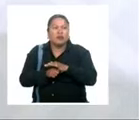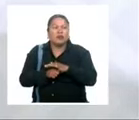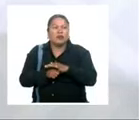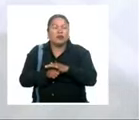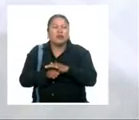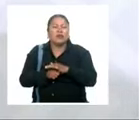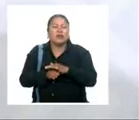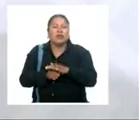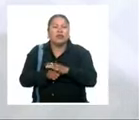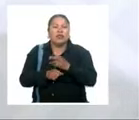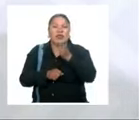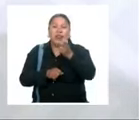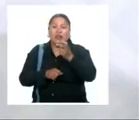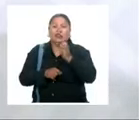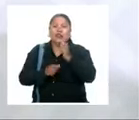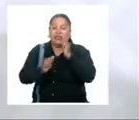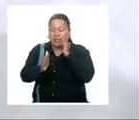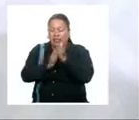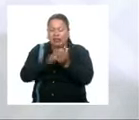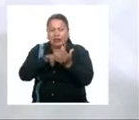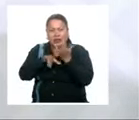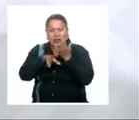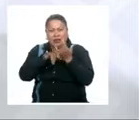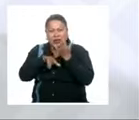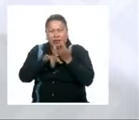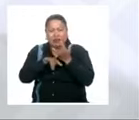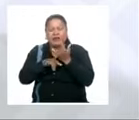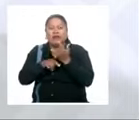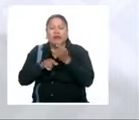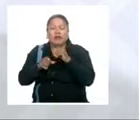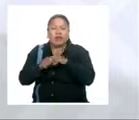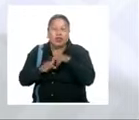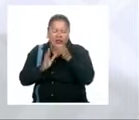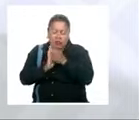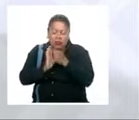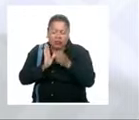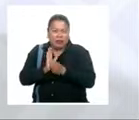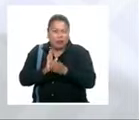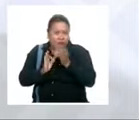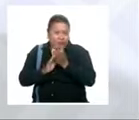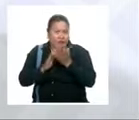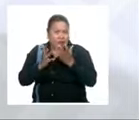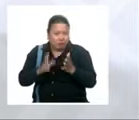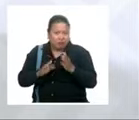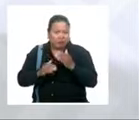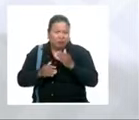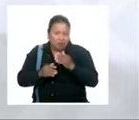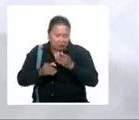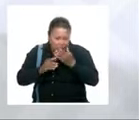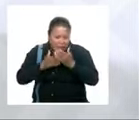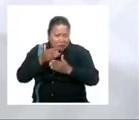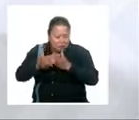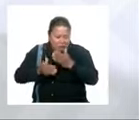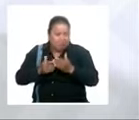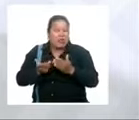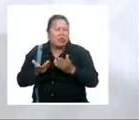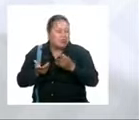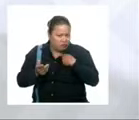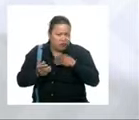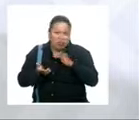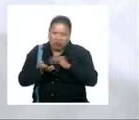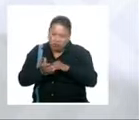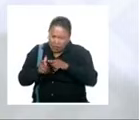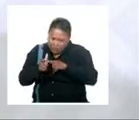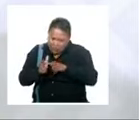todo esto del corredor interoceánico que ya se está construyendo. Acordamos continuar el diálogo